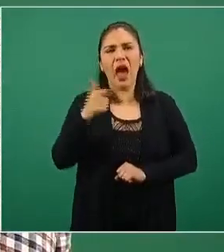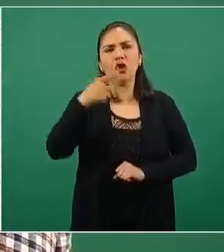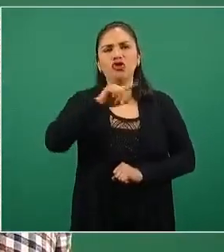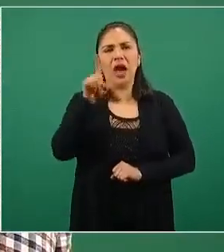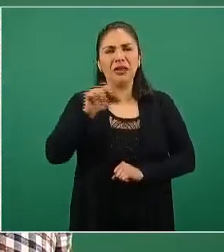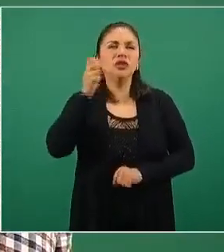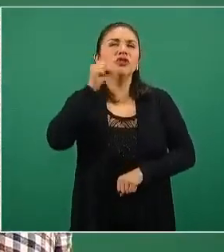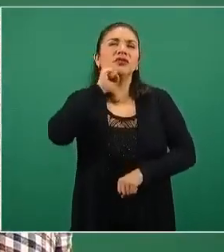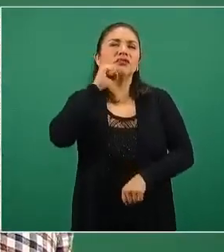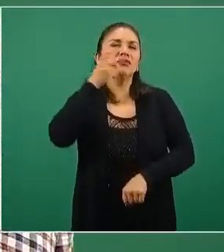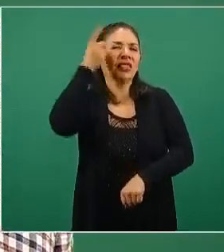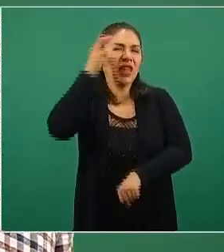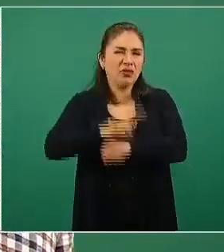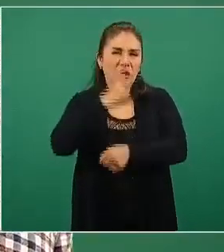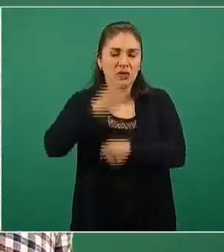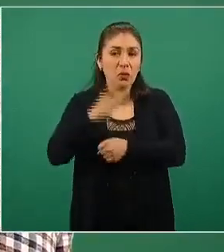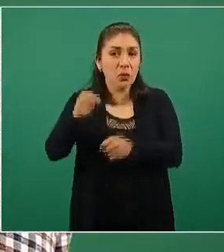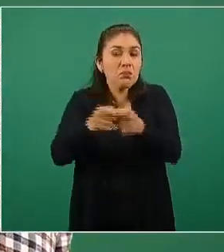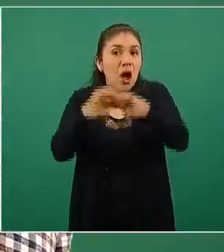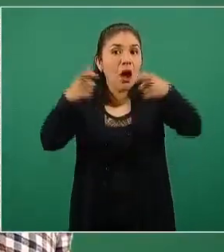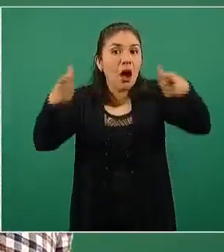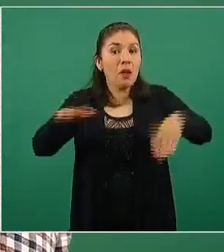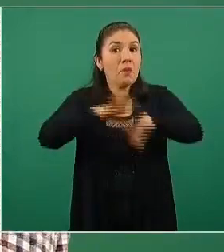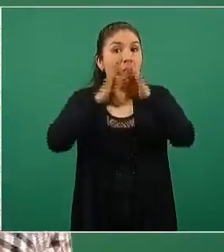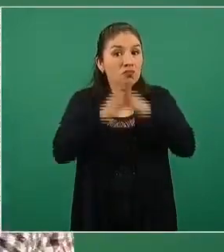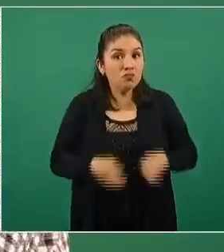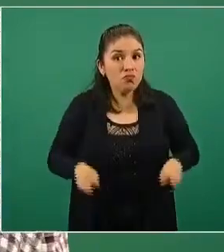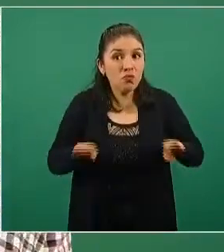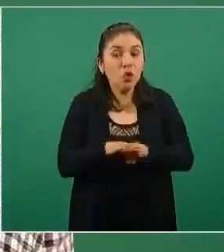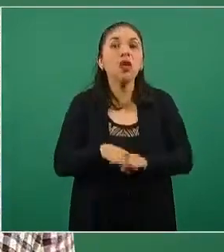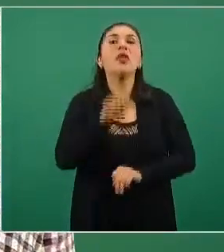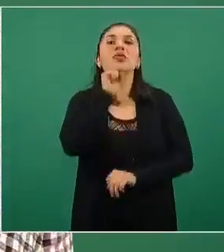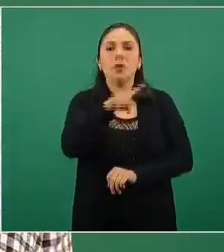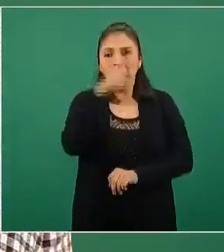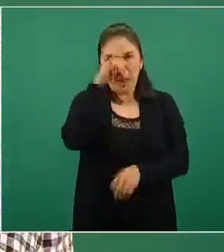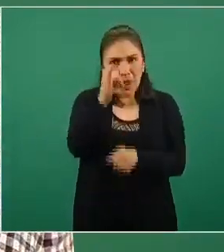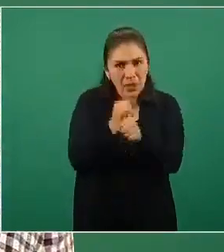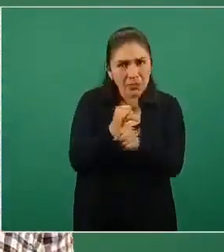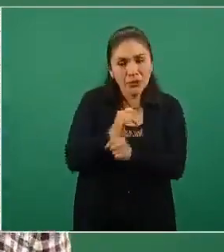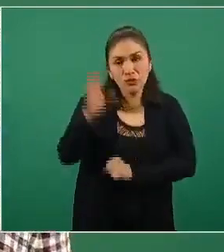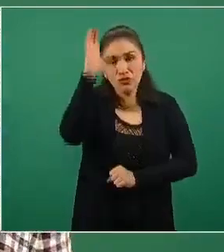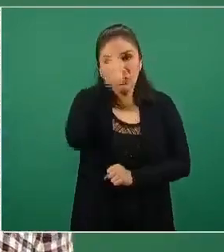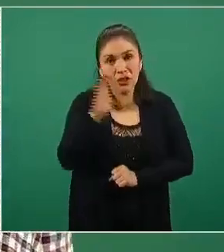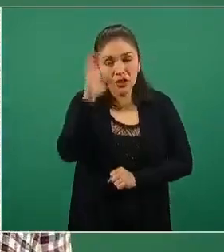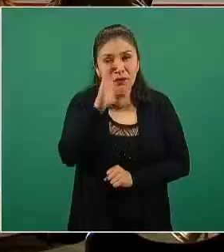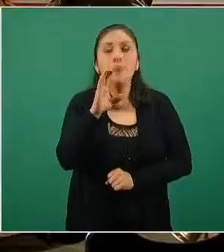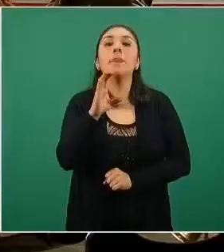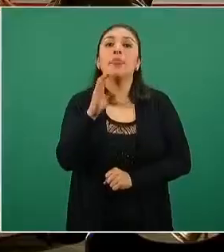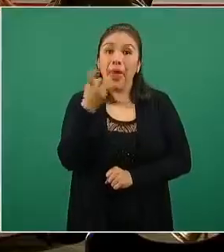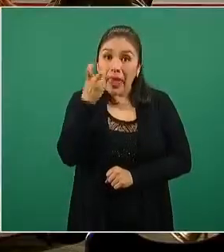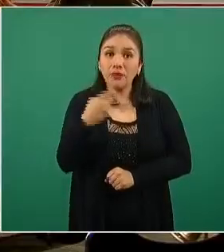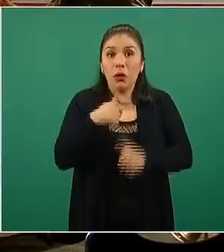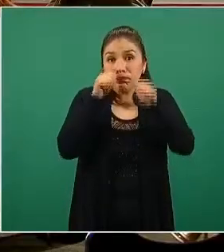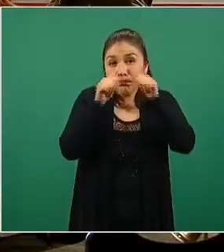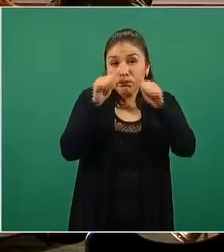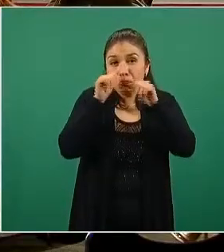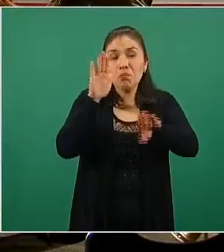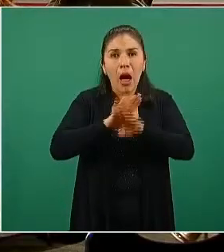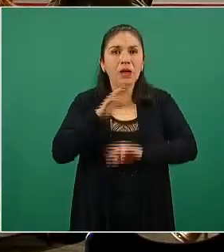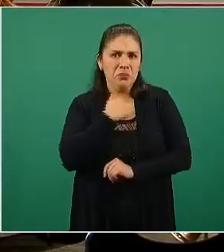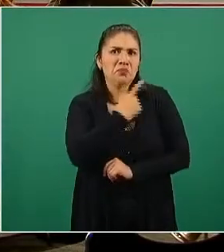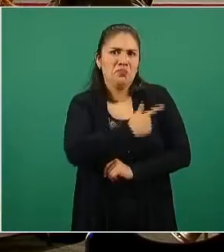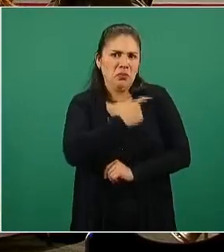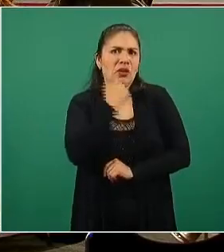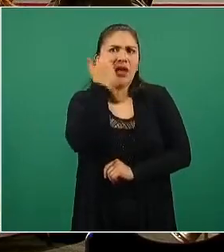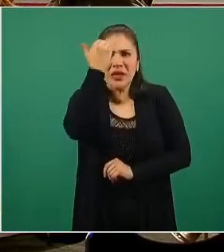directora, ha tenido un crecimiento muy sobresaliente también en investigación científica. Entonces estaremos muy entusiastas